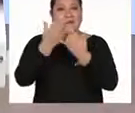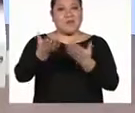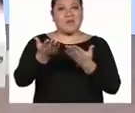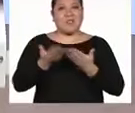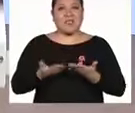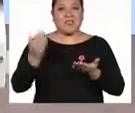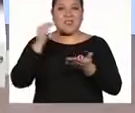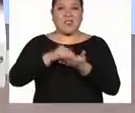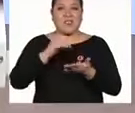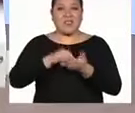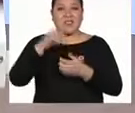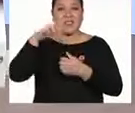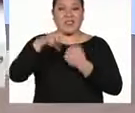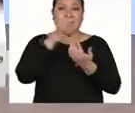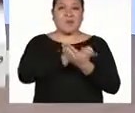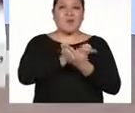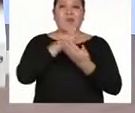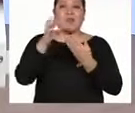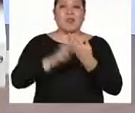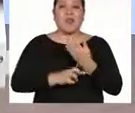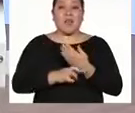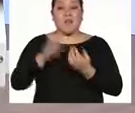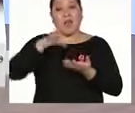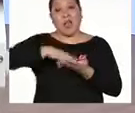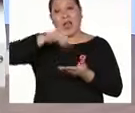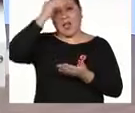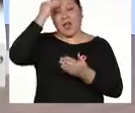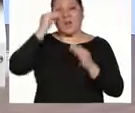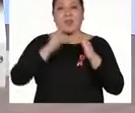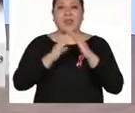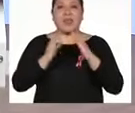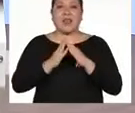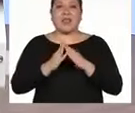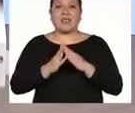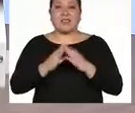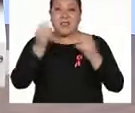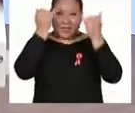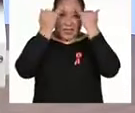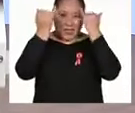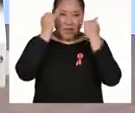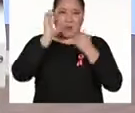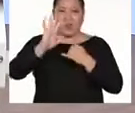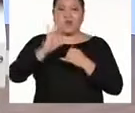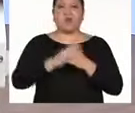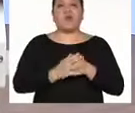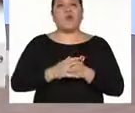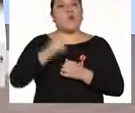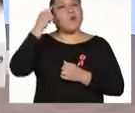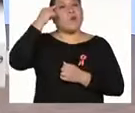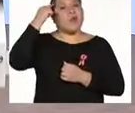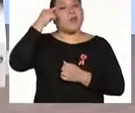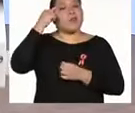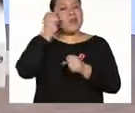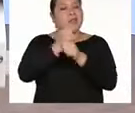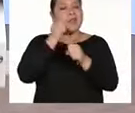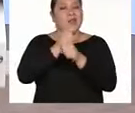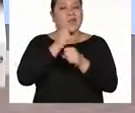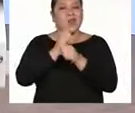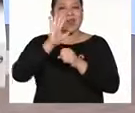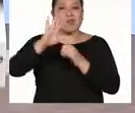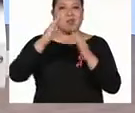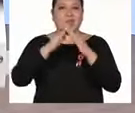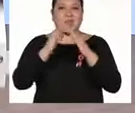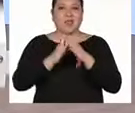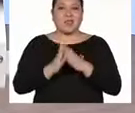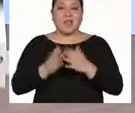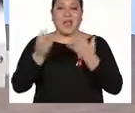Bienvenidos una vez más a su programa Aprendo en Casa, la iniciativa del Ministerio de Educación para que tu mente siga trabajando activamente desde casa. Hoy